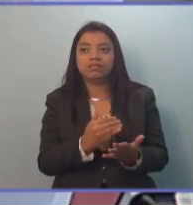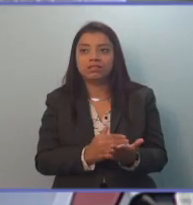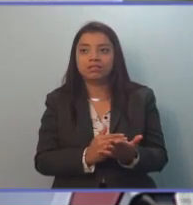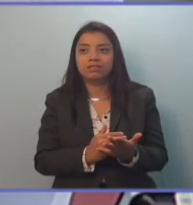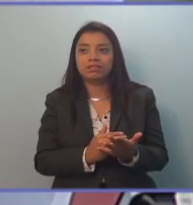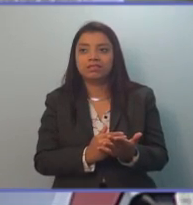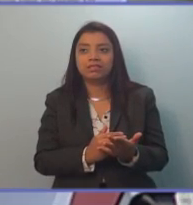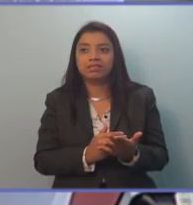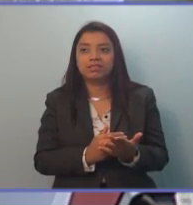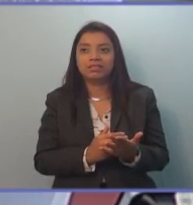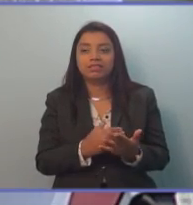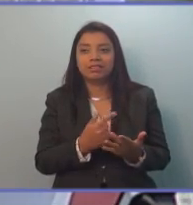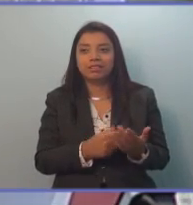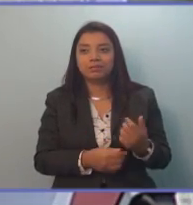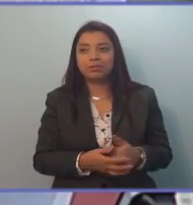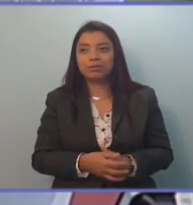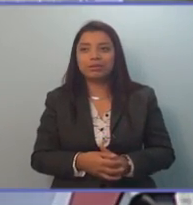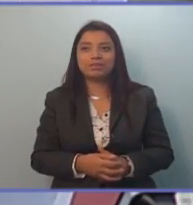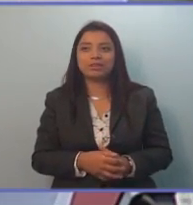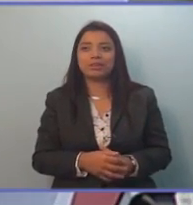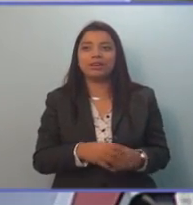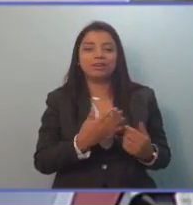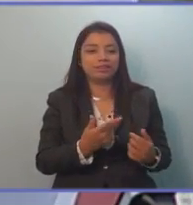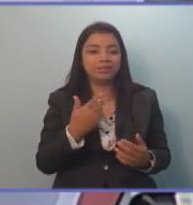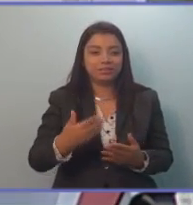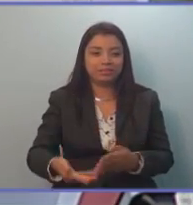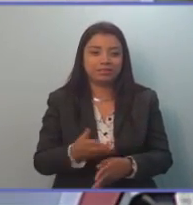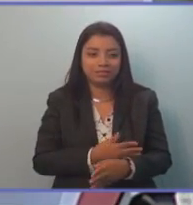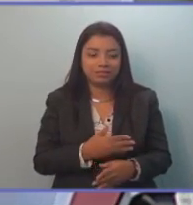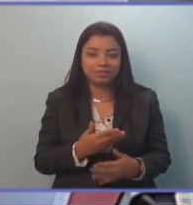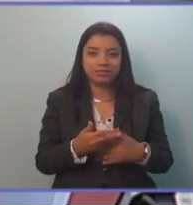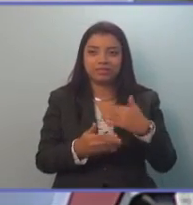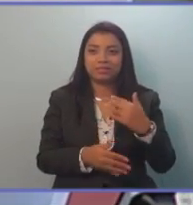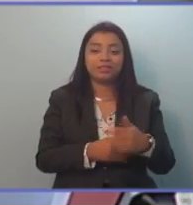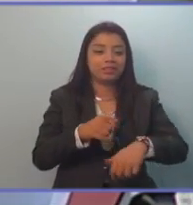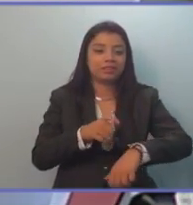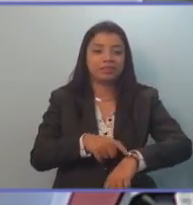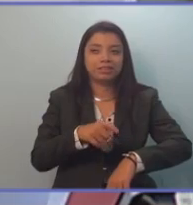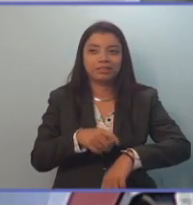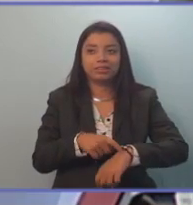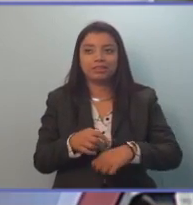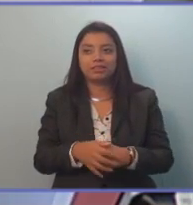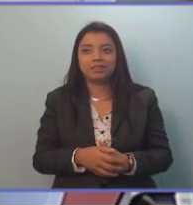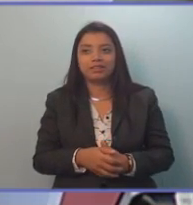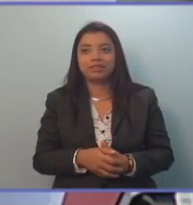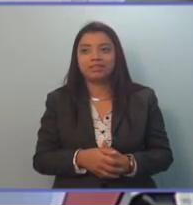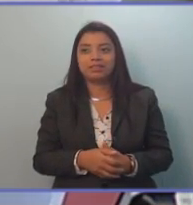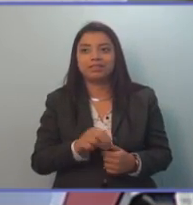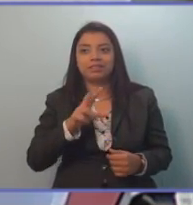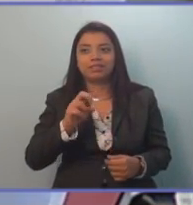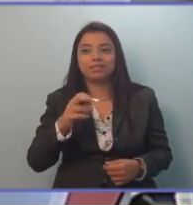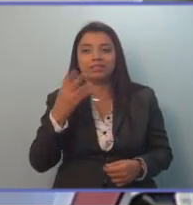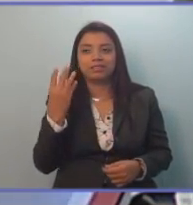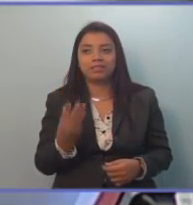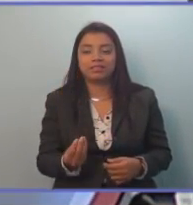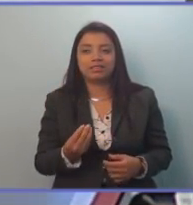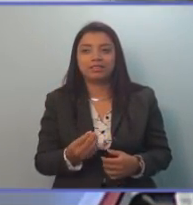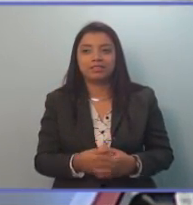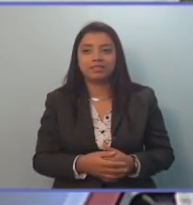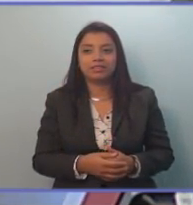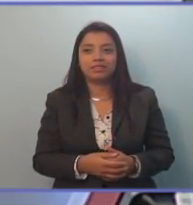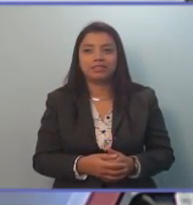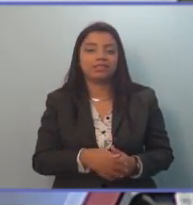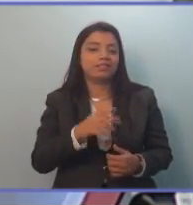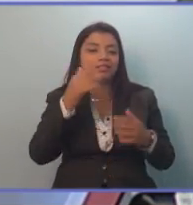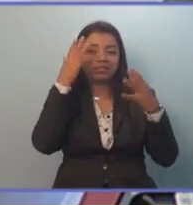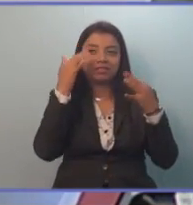del artículo 46 antes referido, en el plazo máximo de 30 días posteriores a la vigencia de